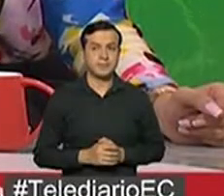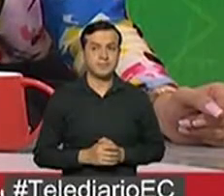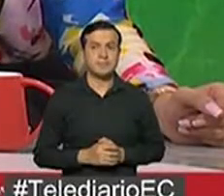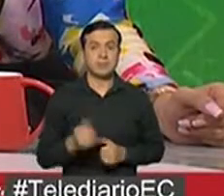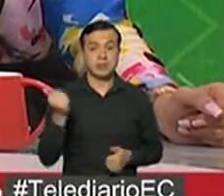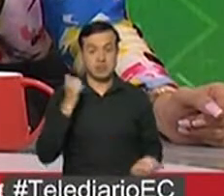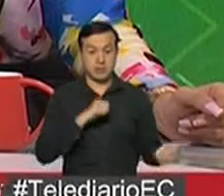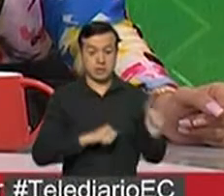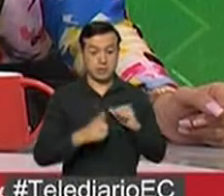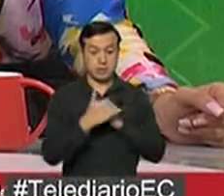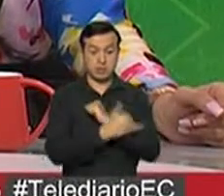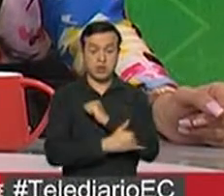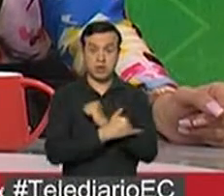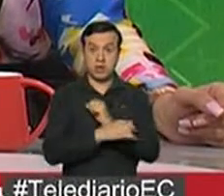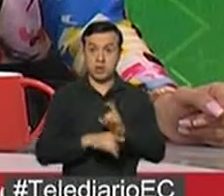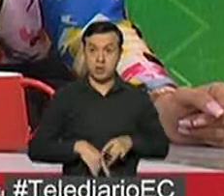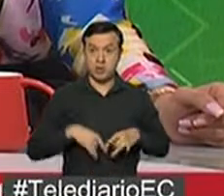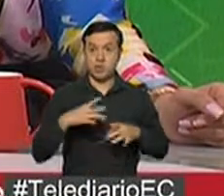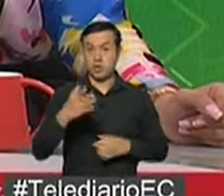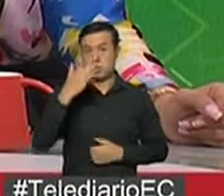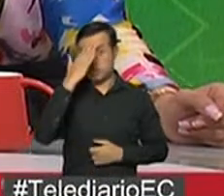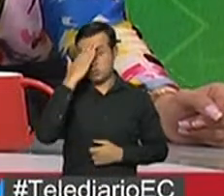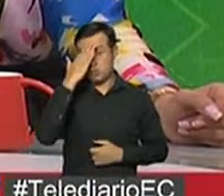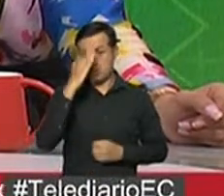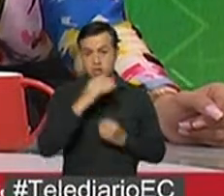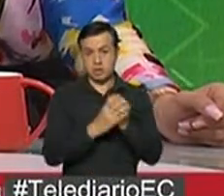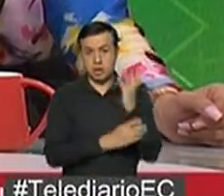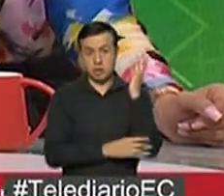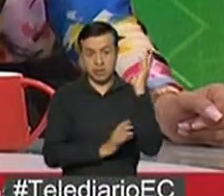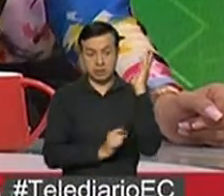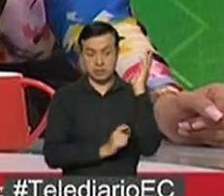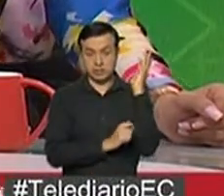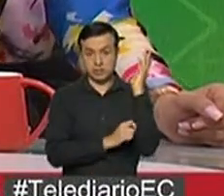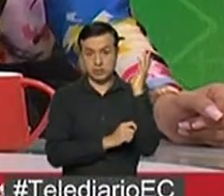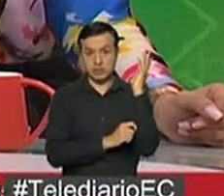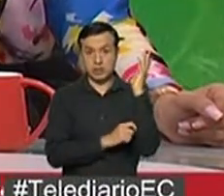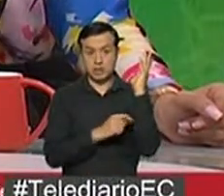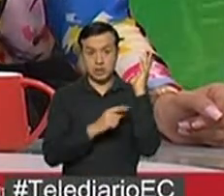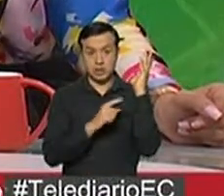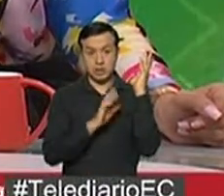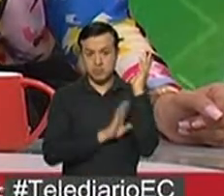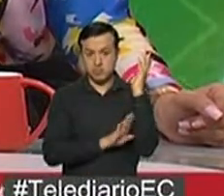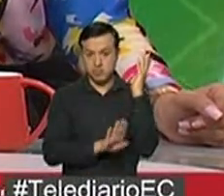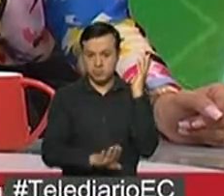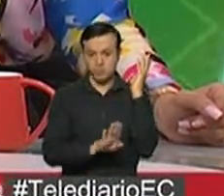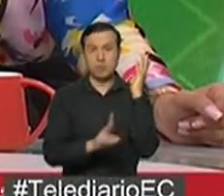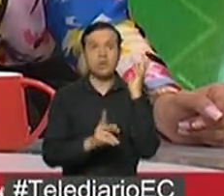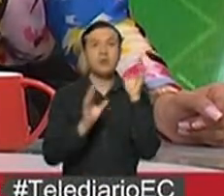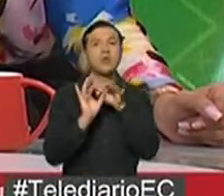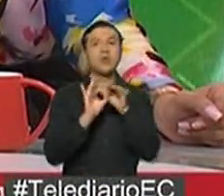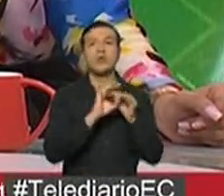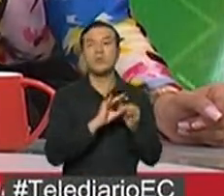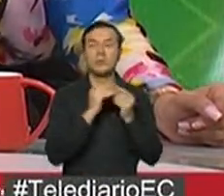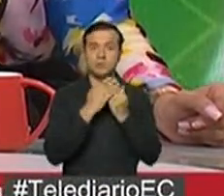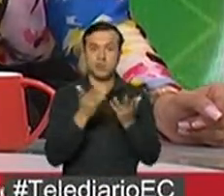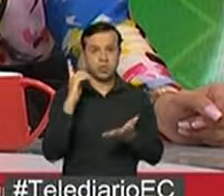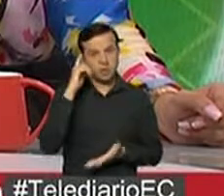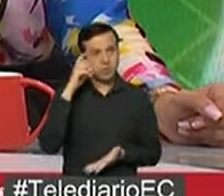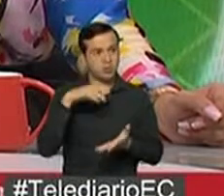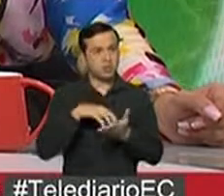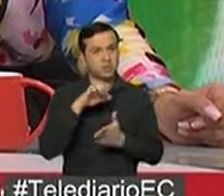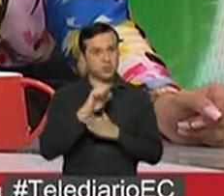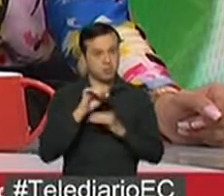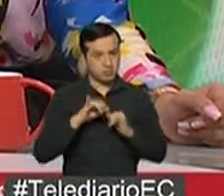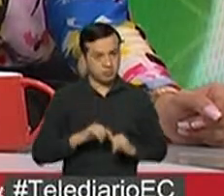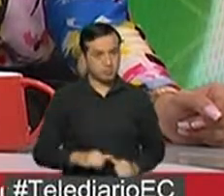científico australiano tiene la cura para el rosario un raza 4 el experto visitó el ecuador en el marco de cooperación que el gobierno nacional